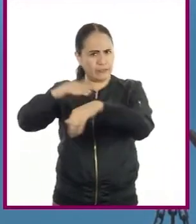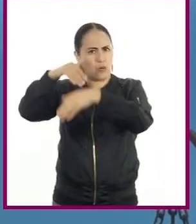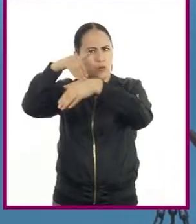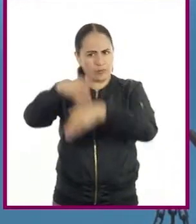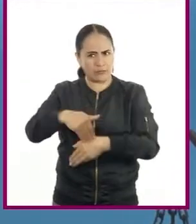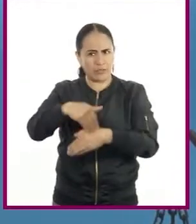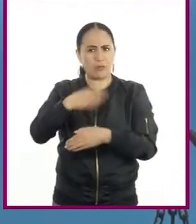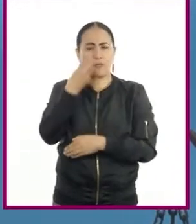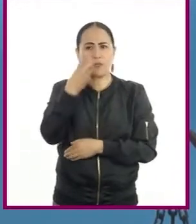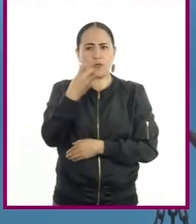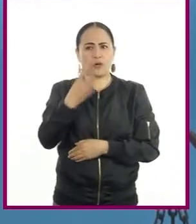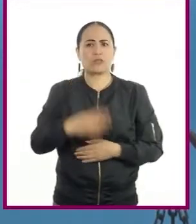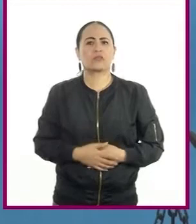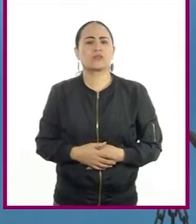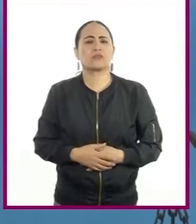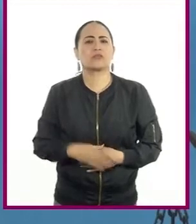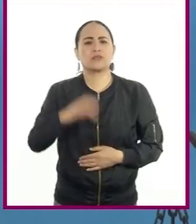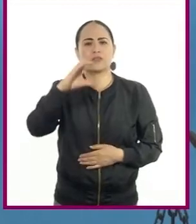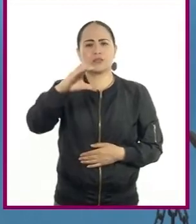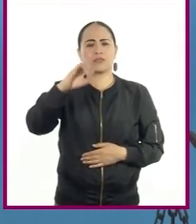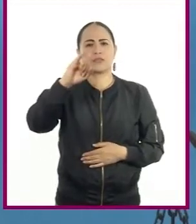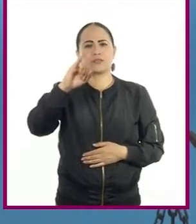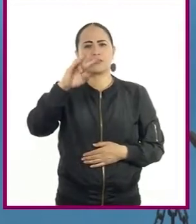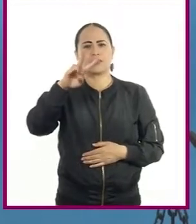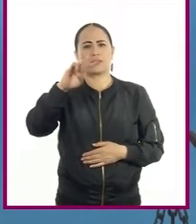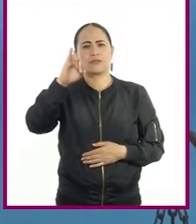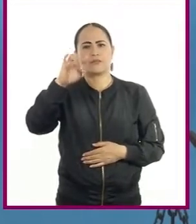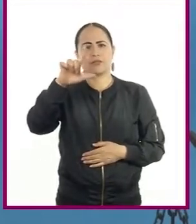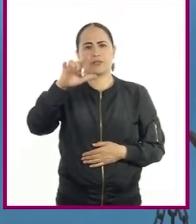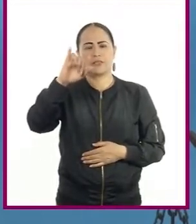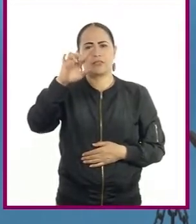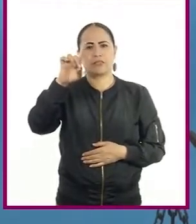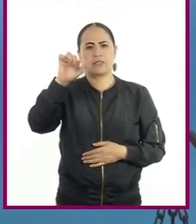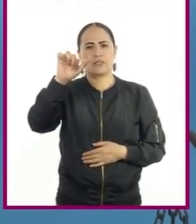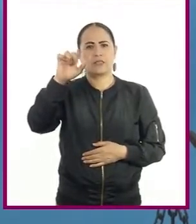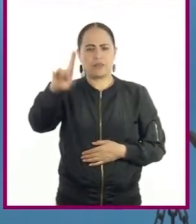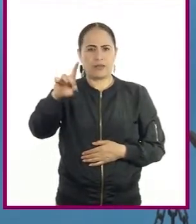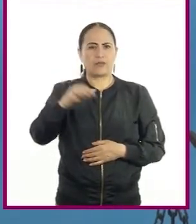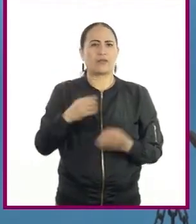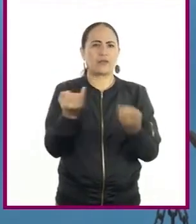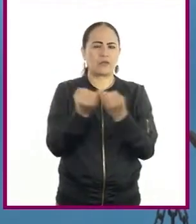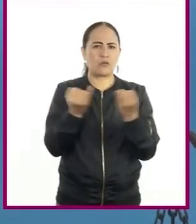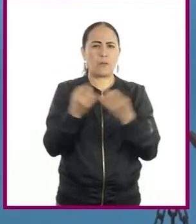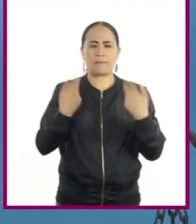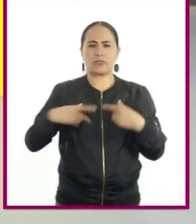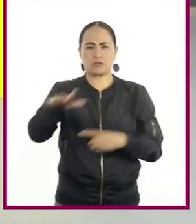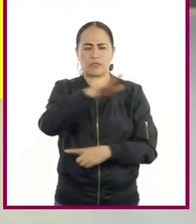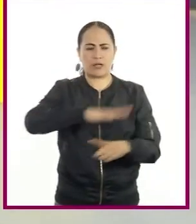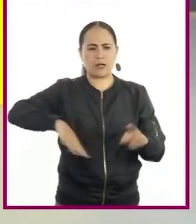con la civilidad, el respeto y cumplimiento de las normas impuestas por la sociedad.